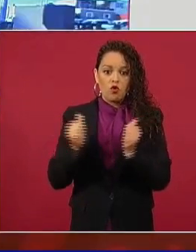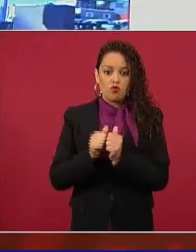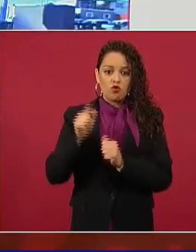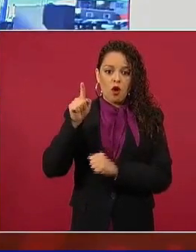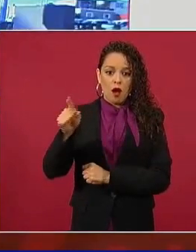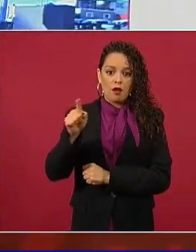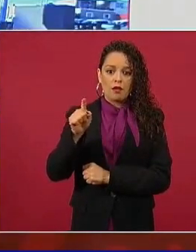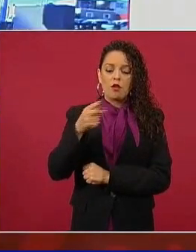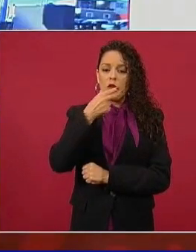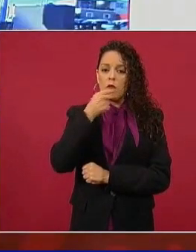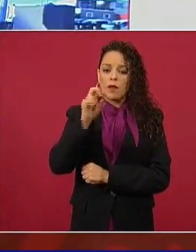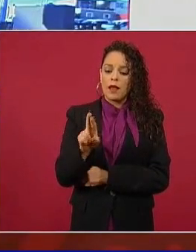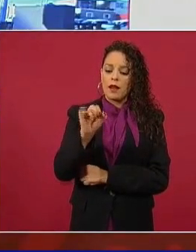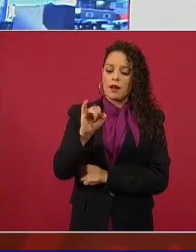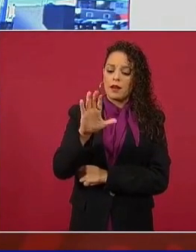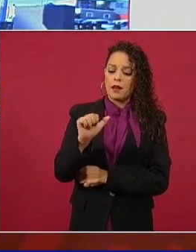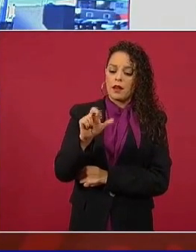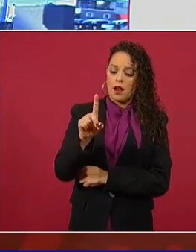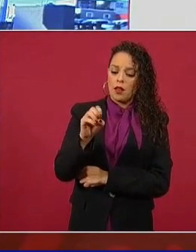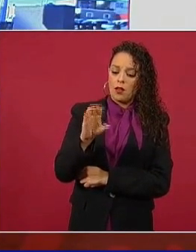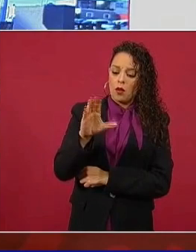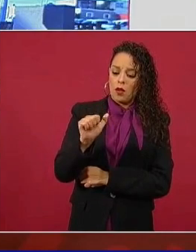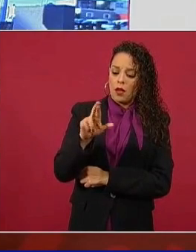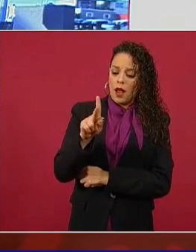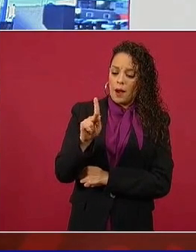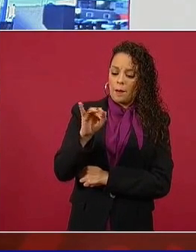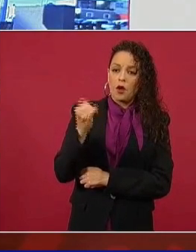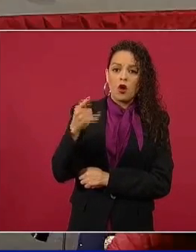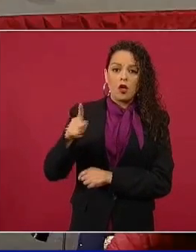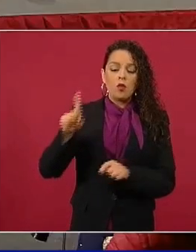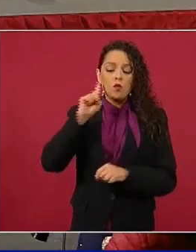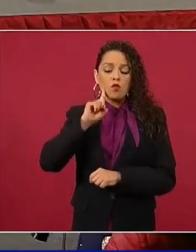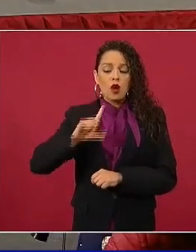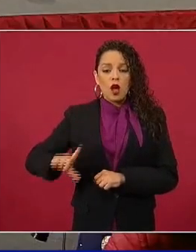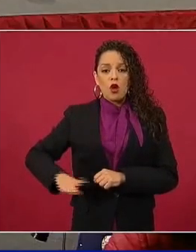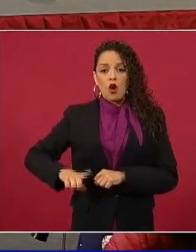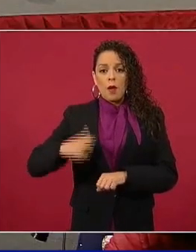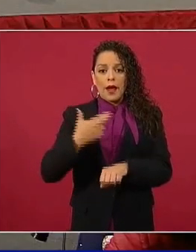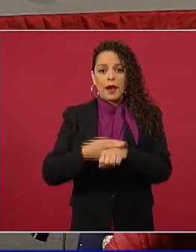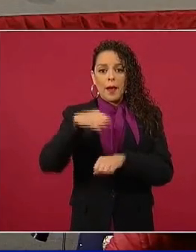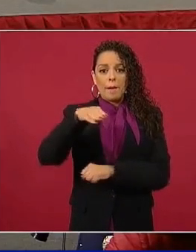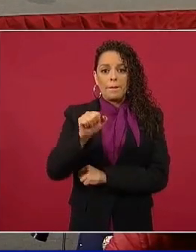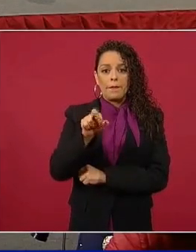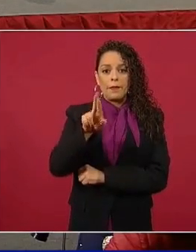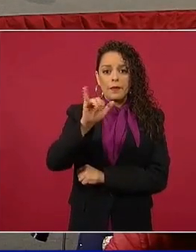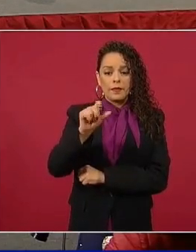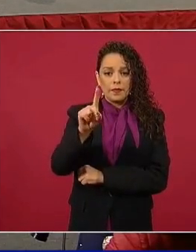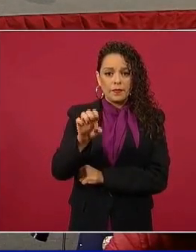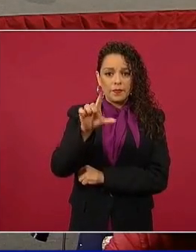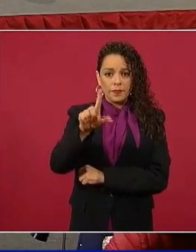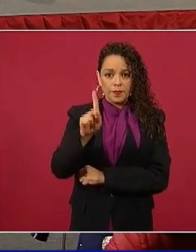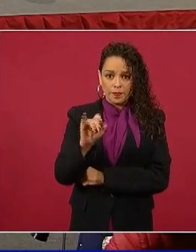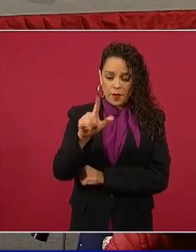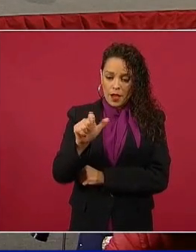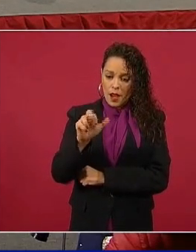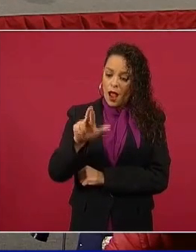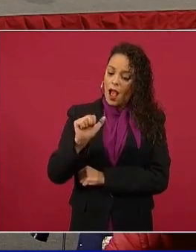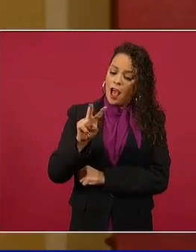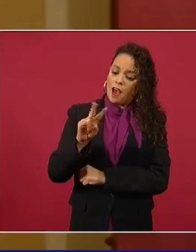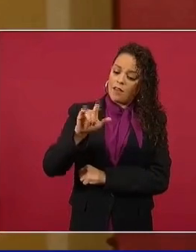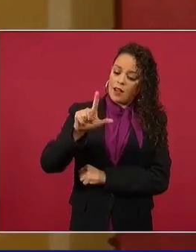ricardo carpio y también con la anuencia de la gobernadora maría del pilar ávila como se refirió hay